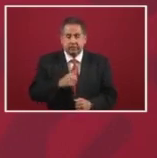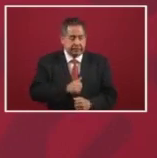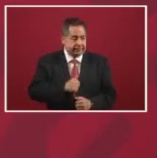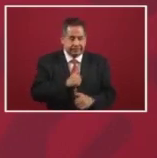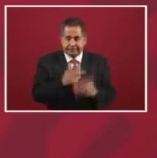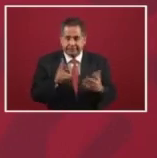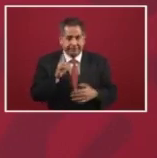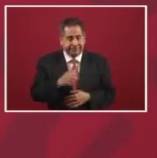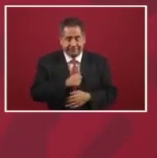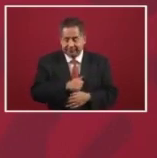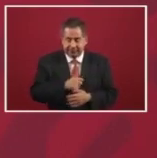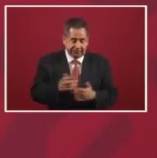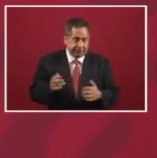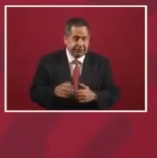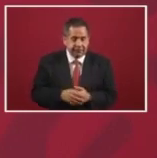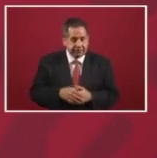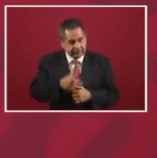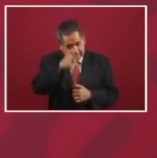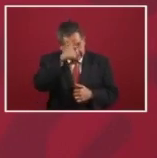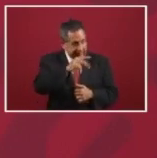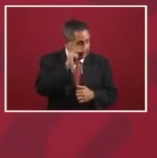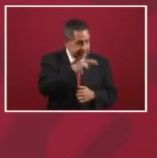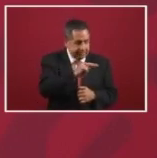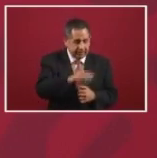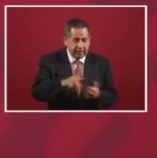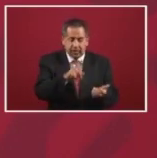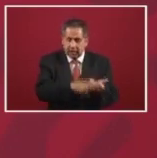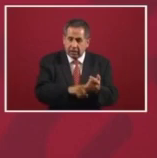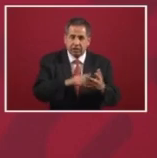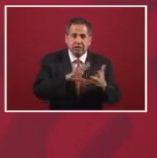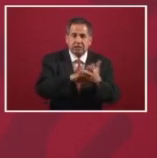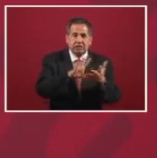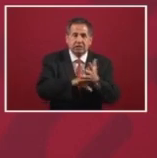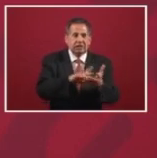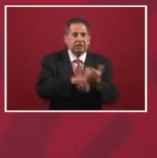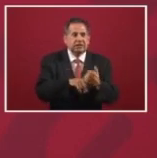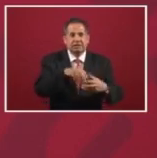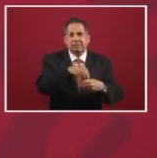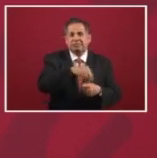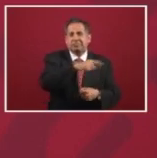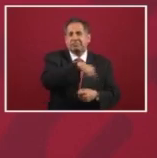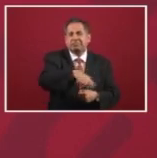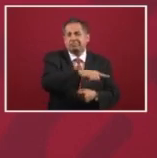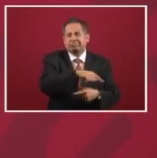desafortunadamente, desgraciadamente, se dan alrededor de los reclusorios.